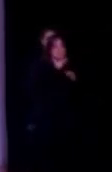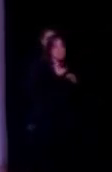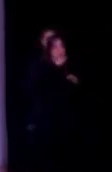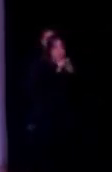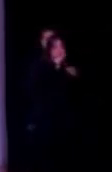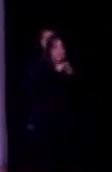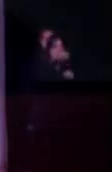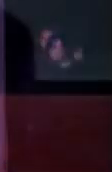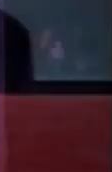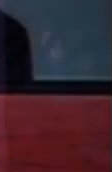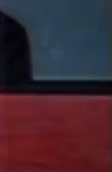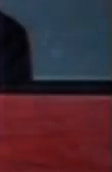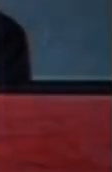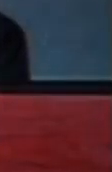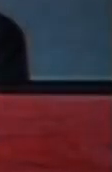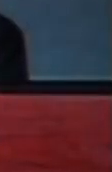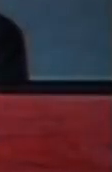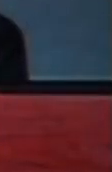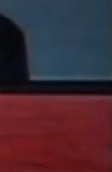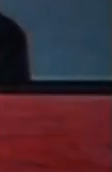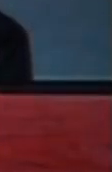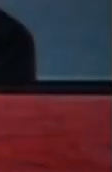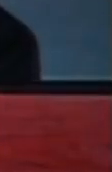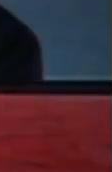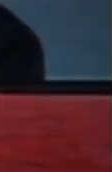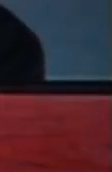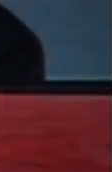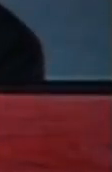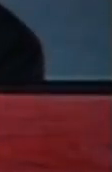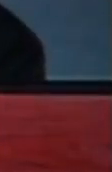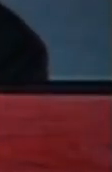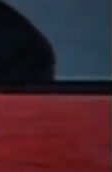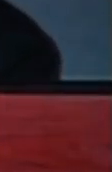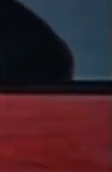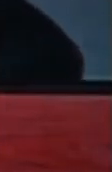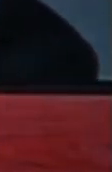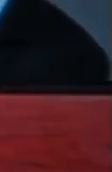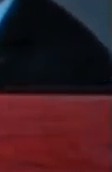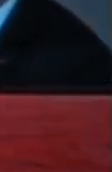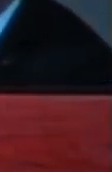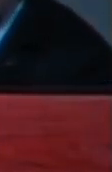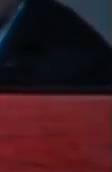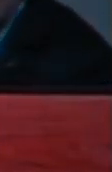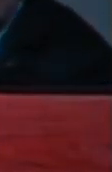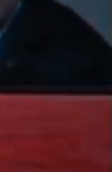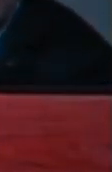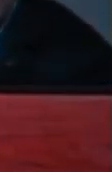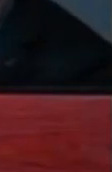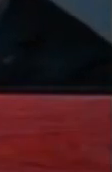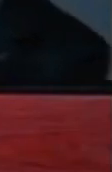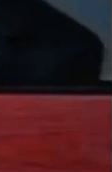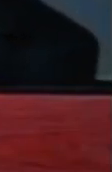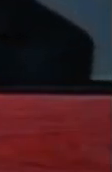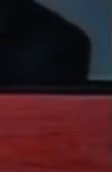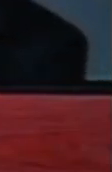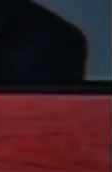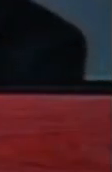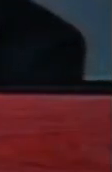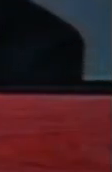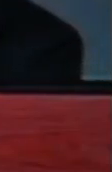las personas a las que voy a ayudar educativamente, les pase lo que les pase, tengan o no tengan más o menos necesidad. Como